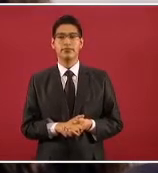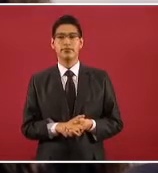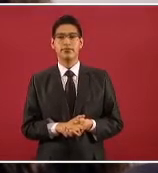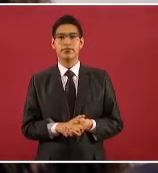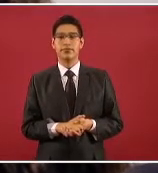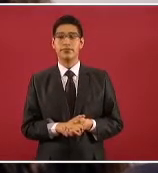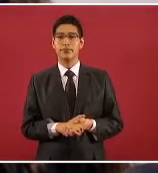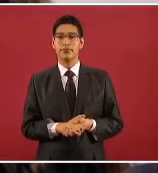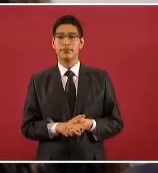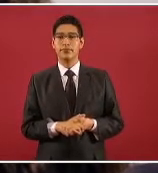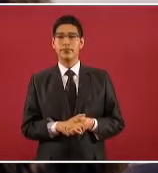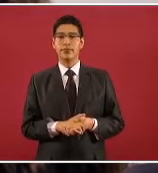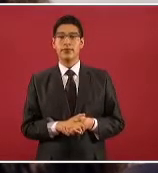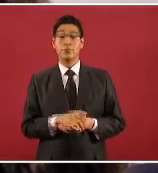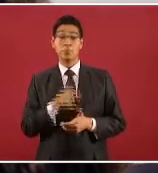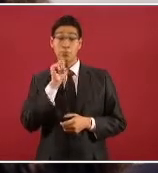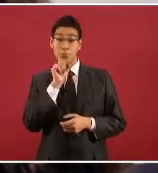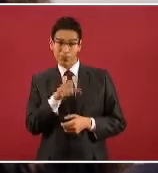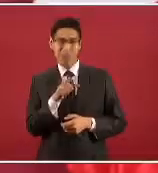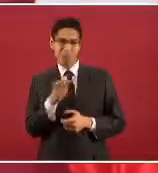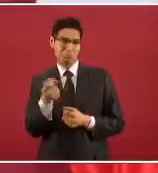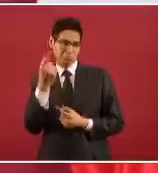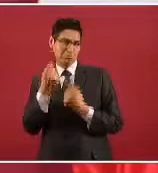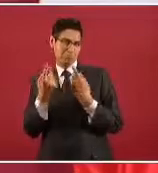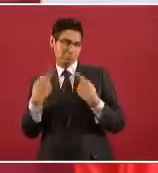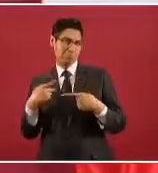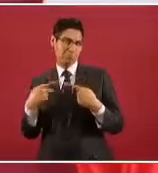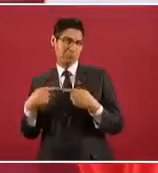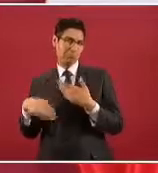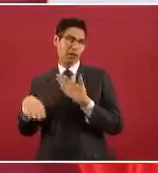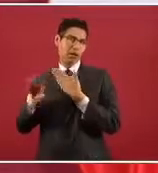que no nos ven con buenos ojos